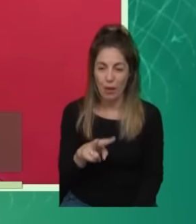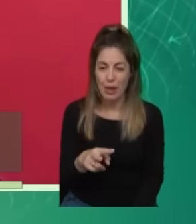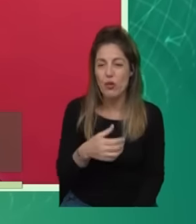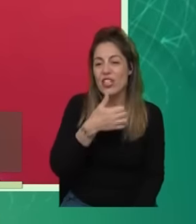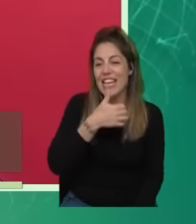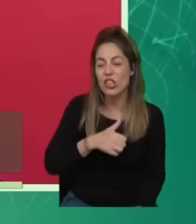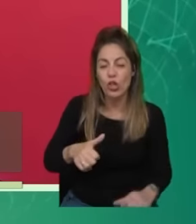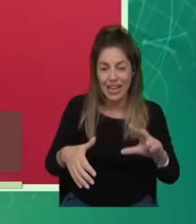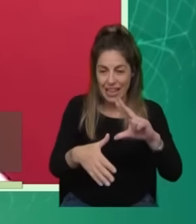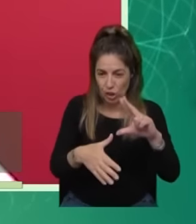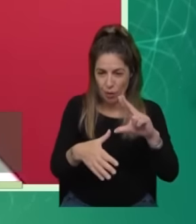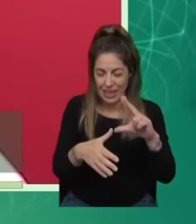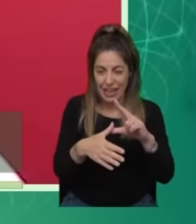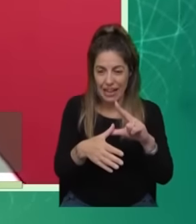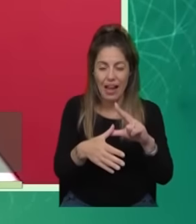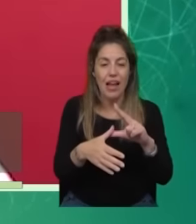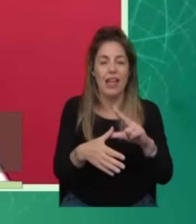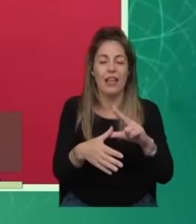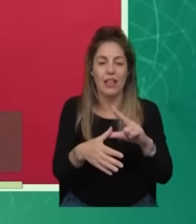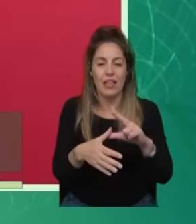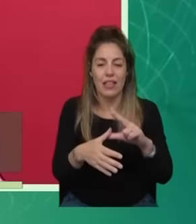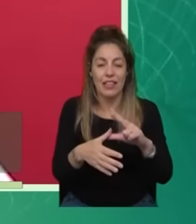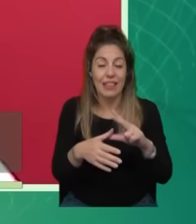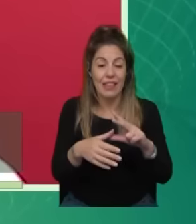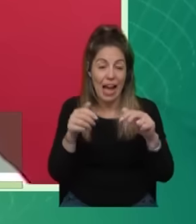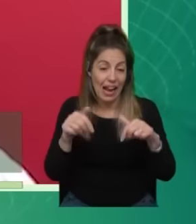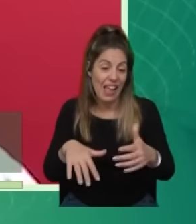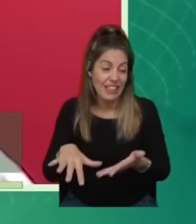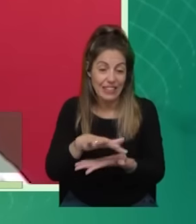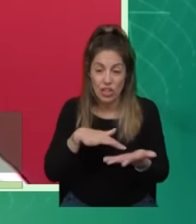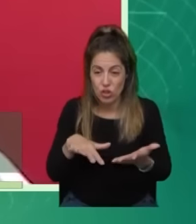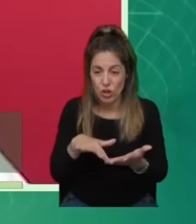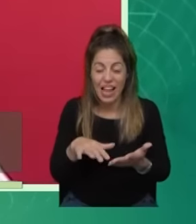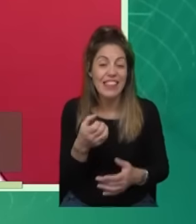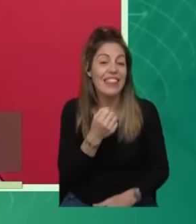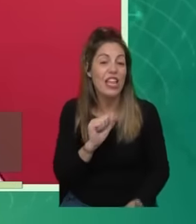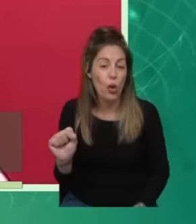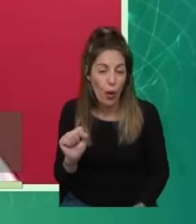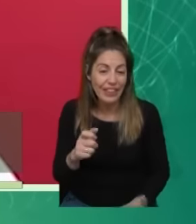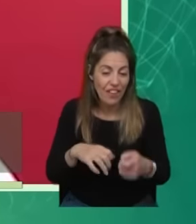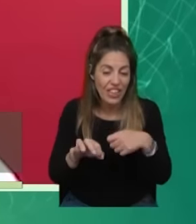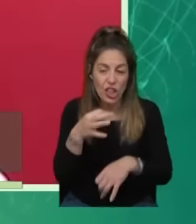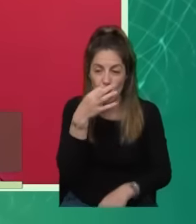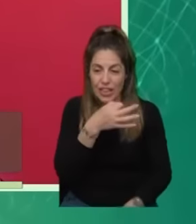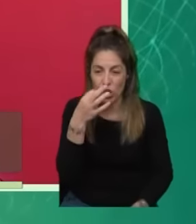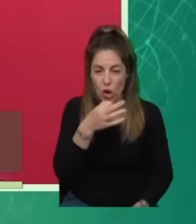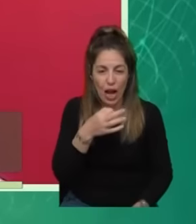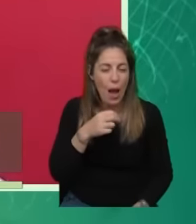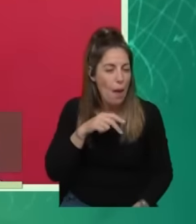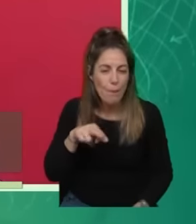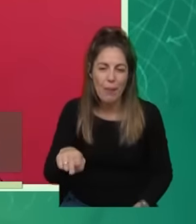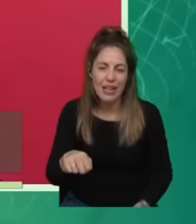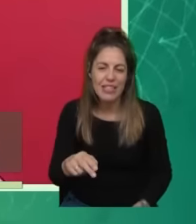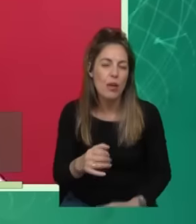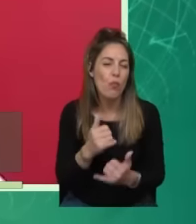historia latinoamericana, por lo menos del Río de la Plata, es de que delincuentes, narcotraficantes que permanecen